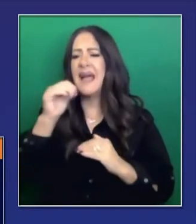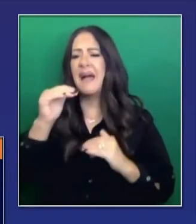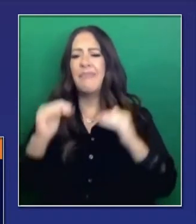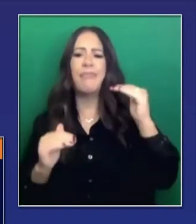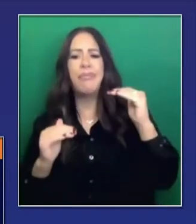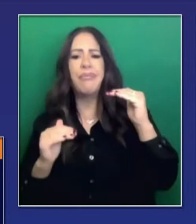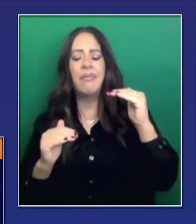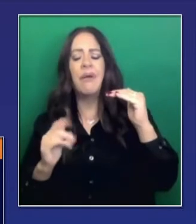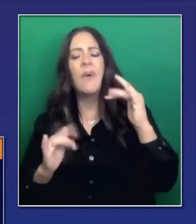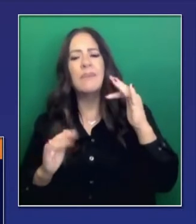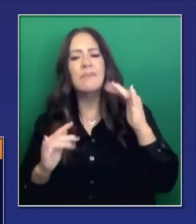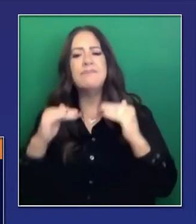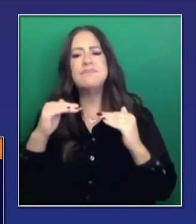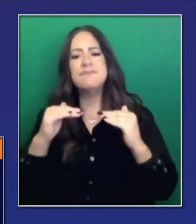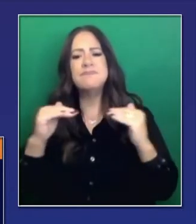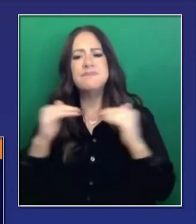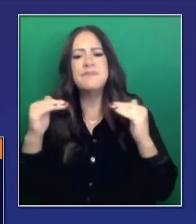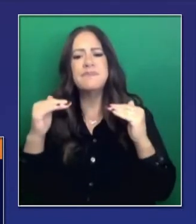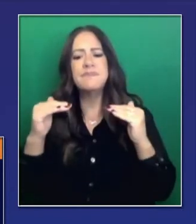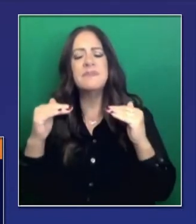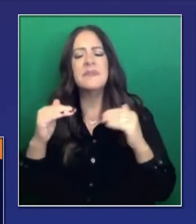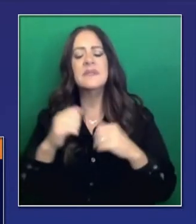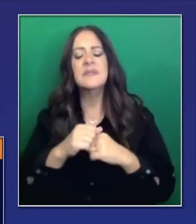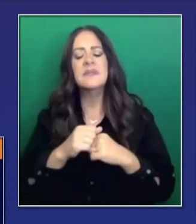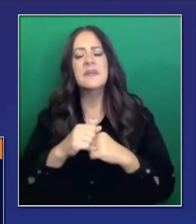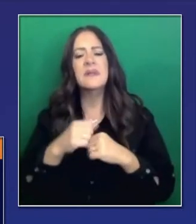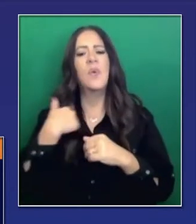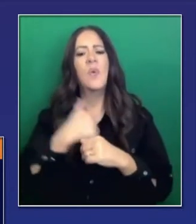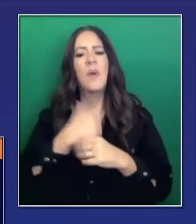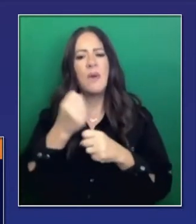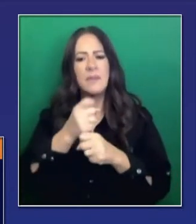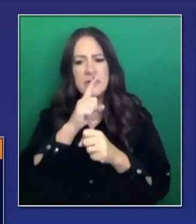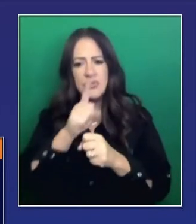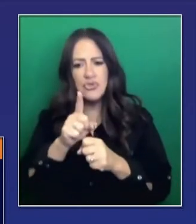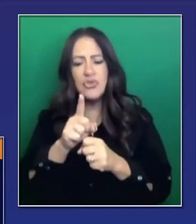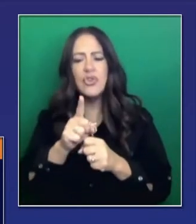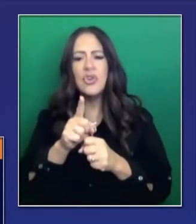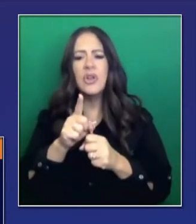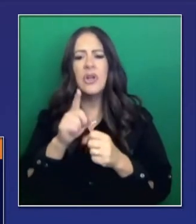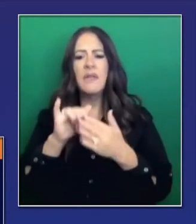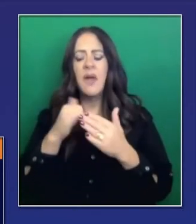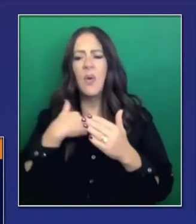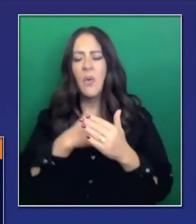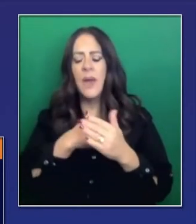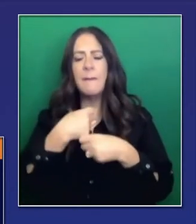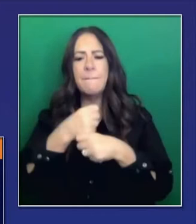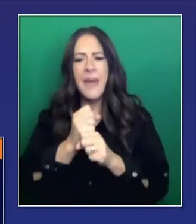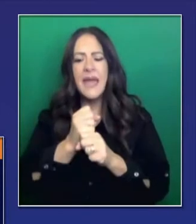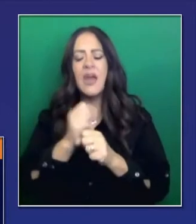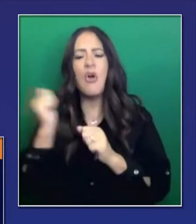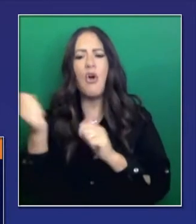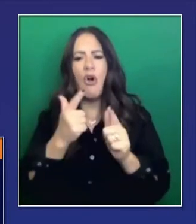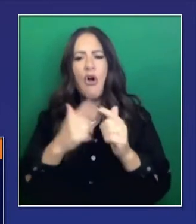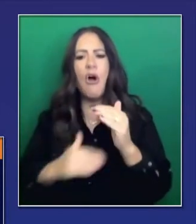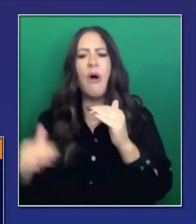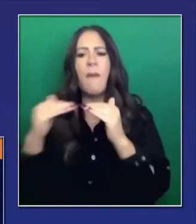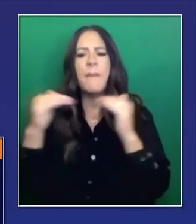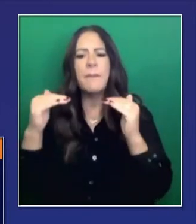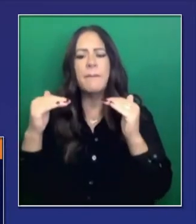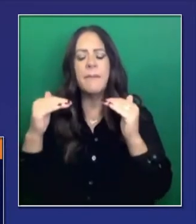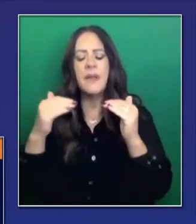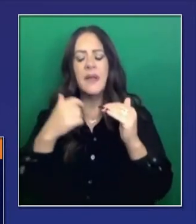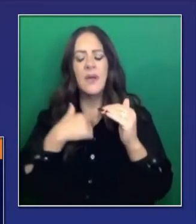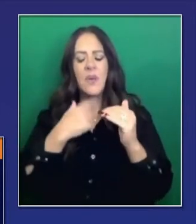en poblaciones que han sido afectadas desproporcionadamente por la pandemia, pero también más ampliamente afectados desproporcionadamente por